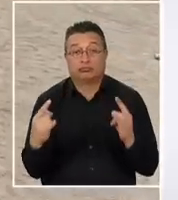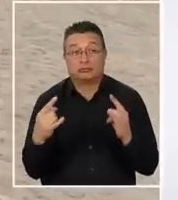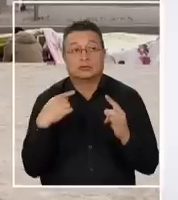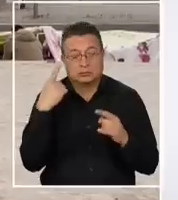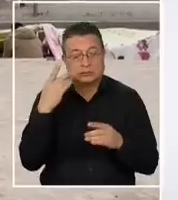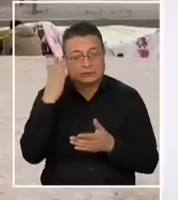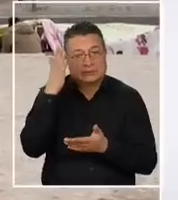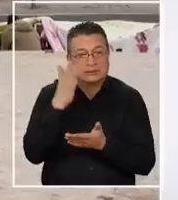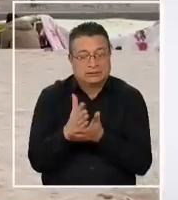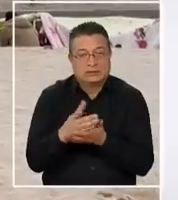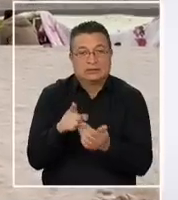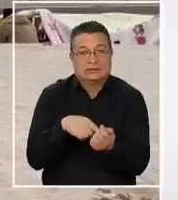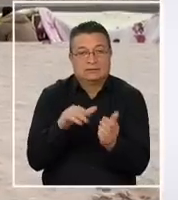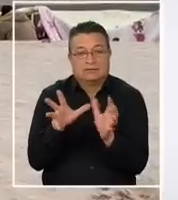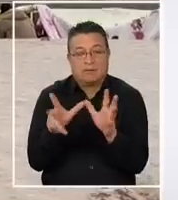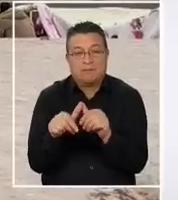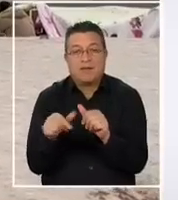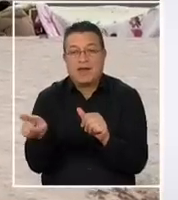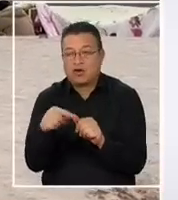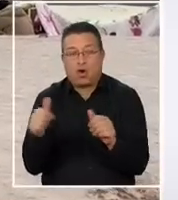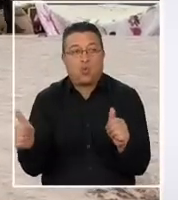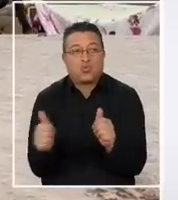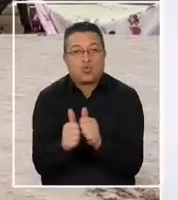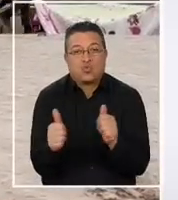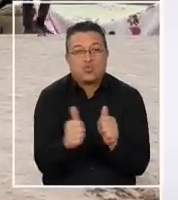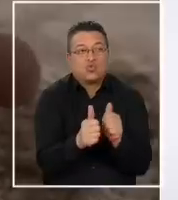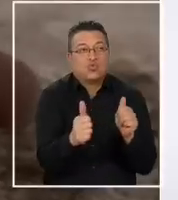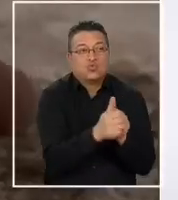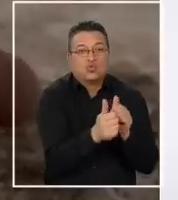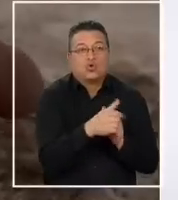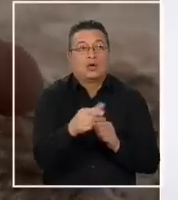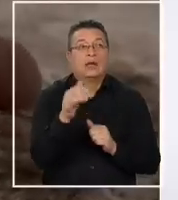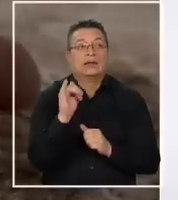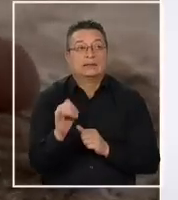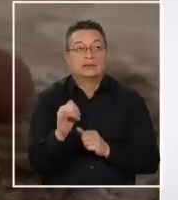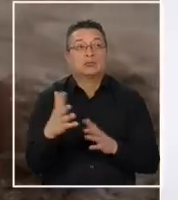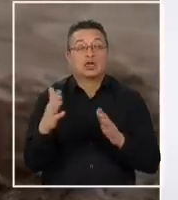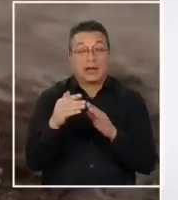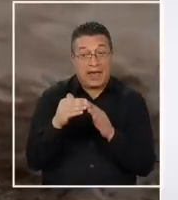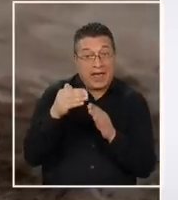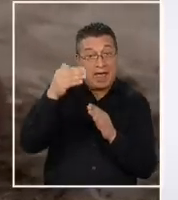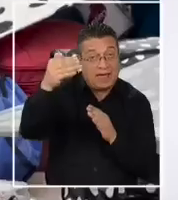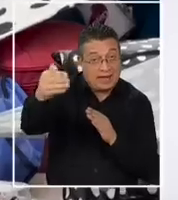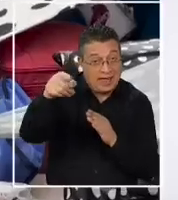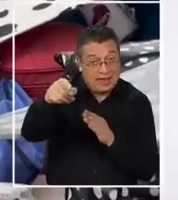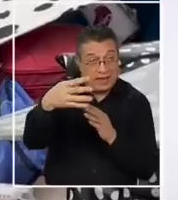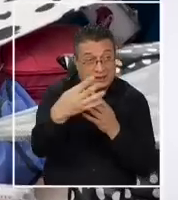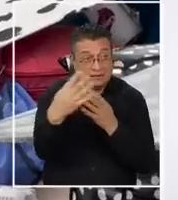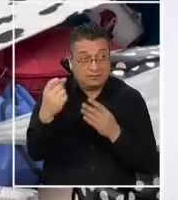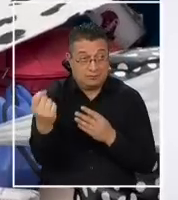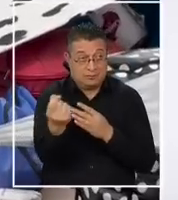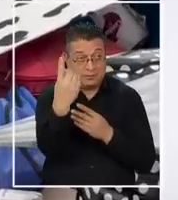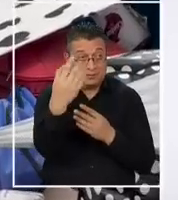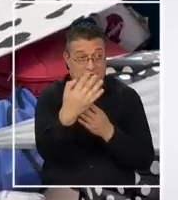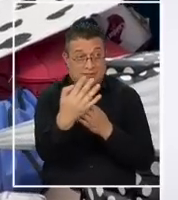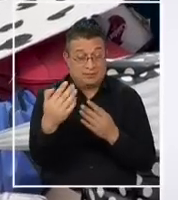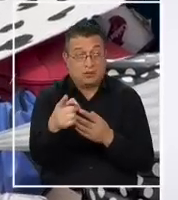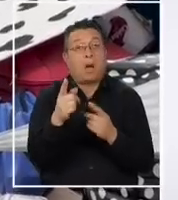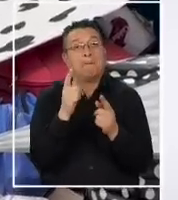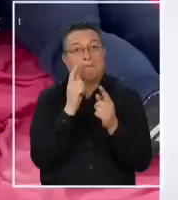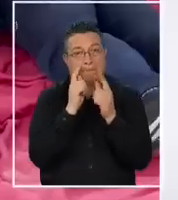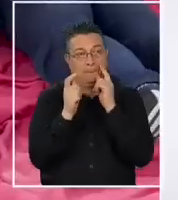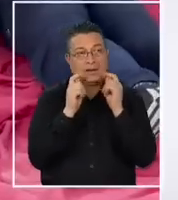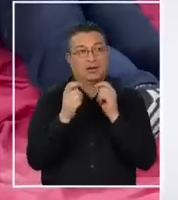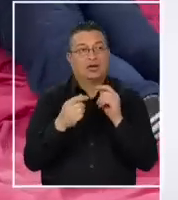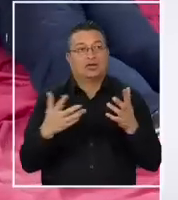decidieron como familias unirse. Sí, nos unimos justamente porque en la parte de allá adelante era un poco